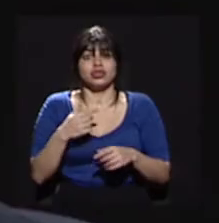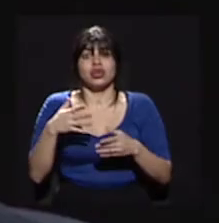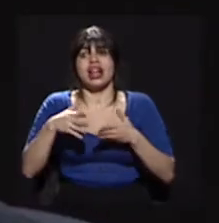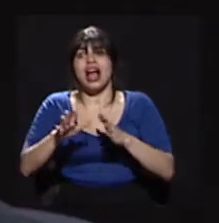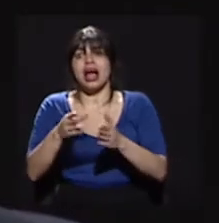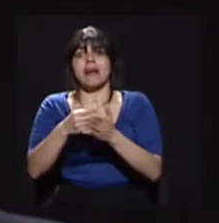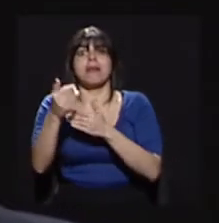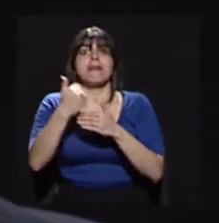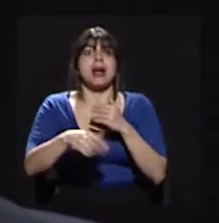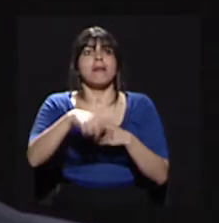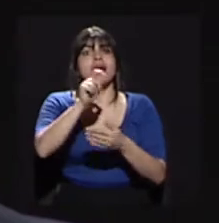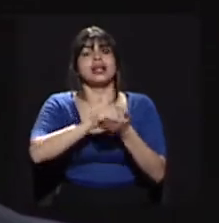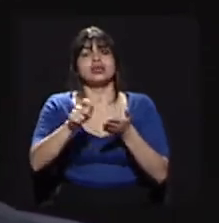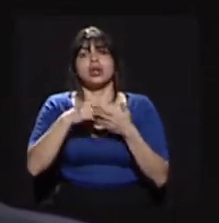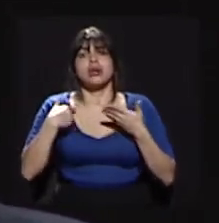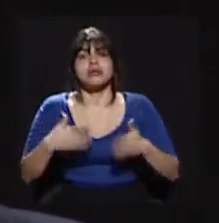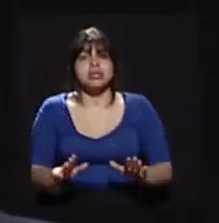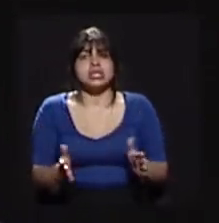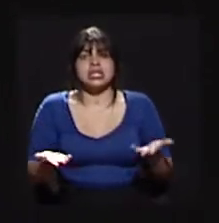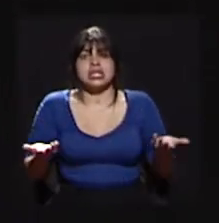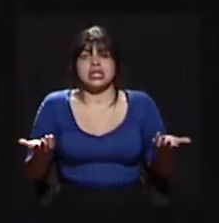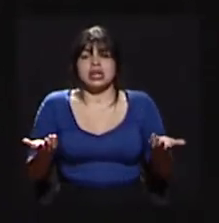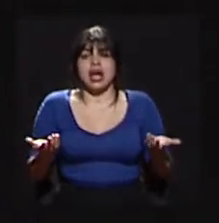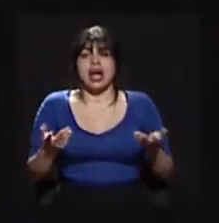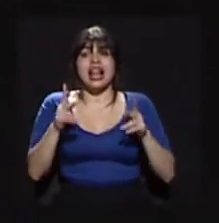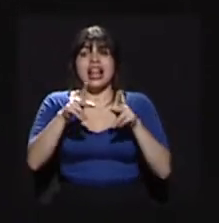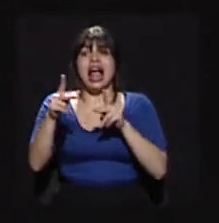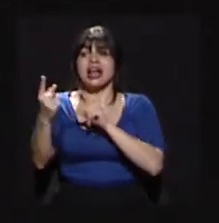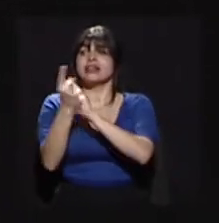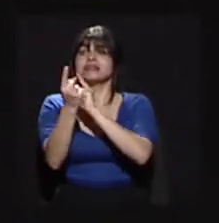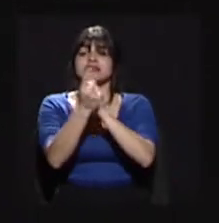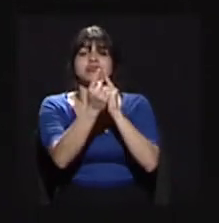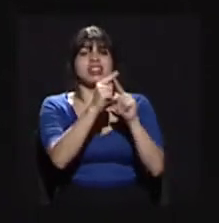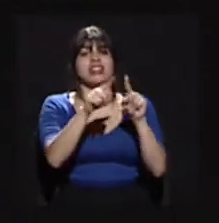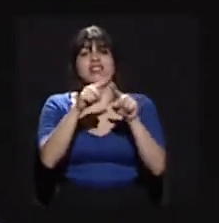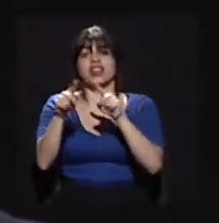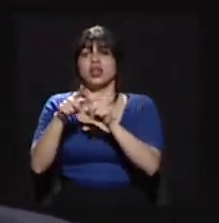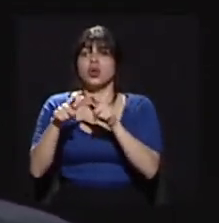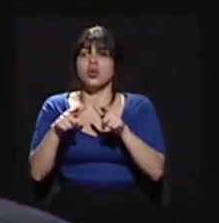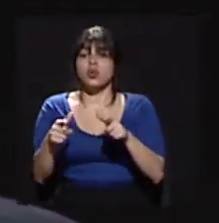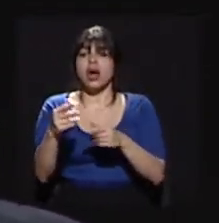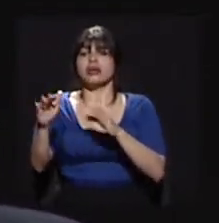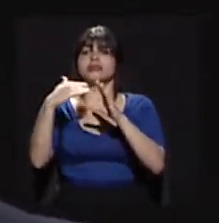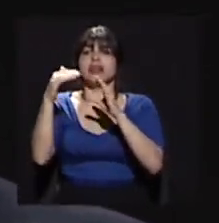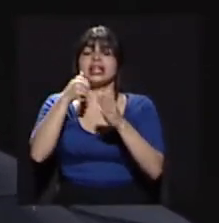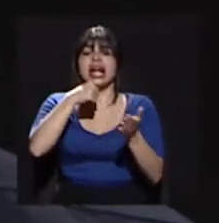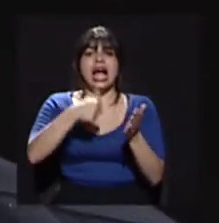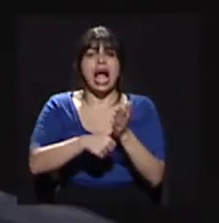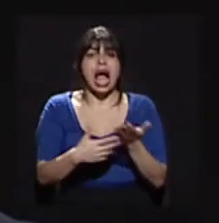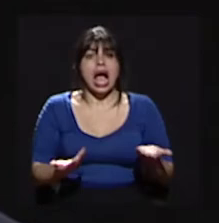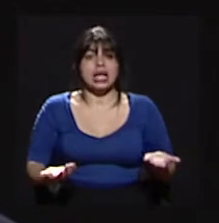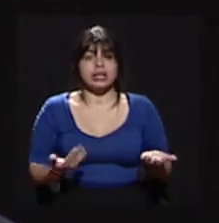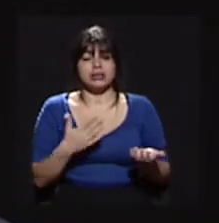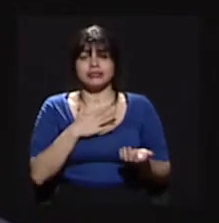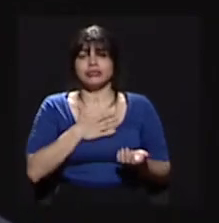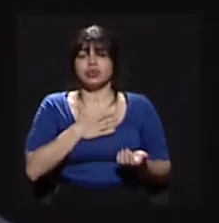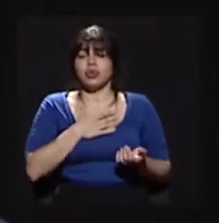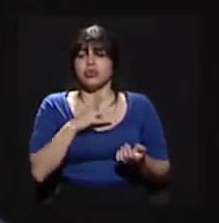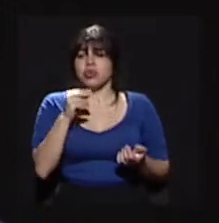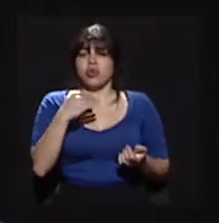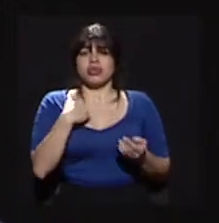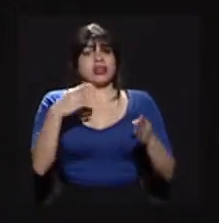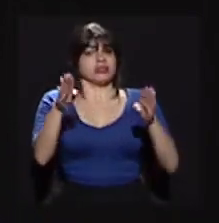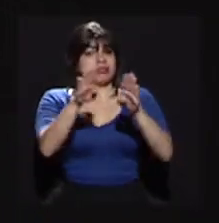con full pan voy a la escuela con mi hija la gente me encuentra en diferentes lugares me hace llegar cartas yo no tengo